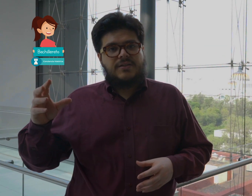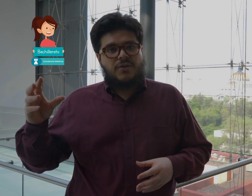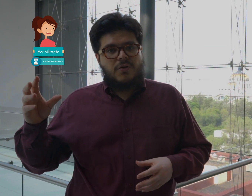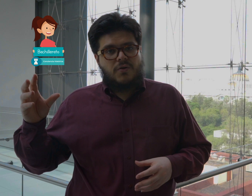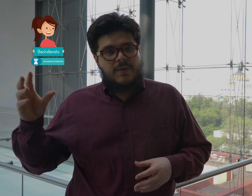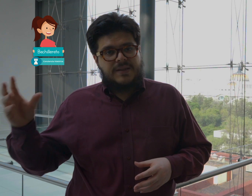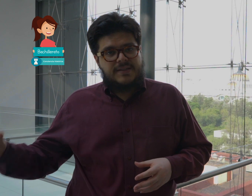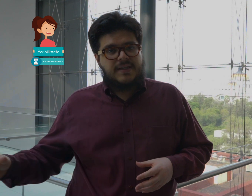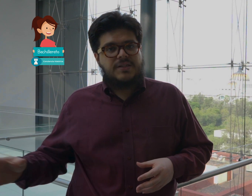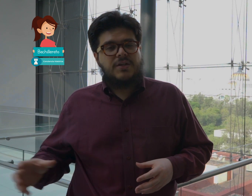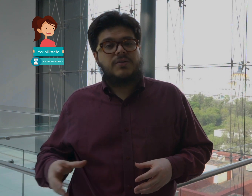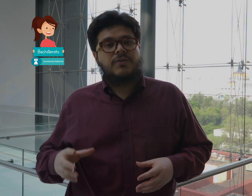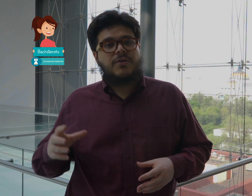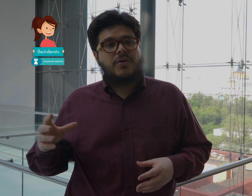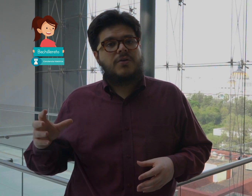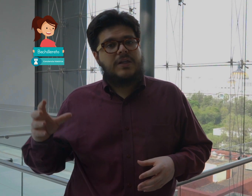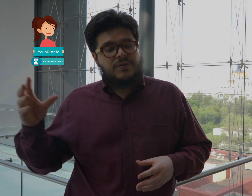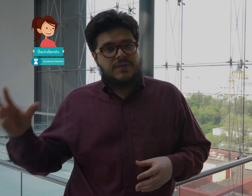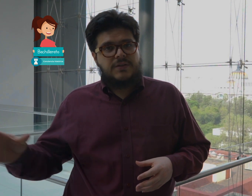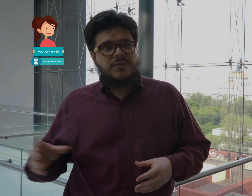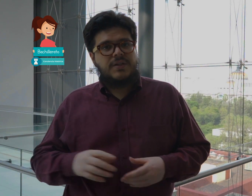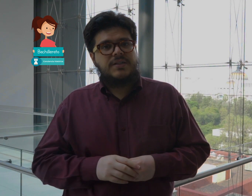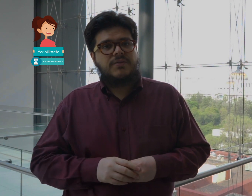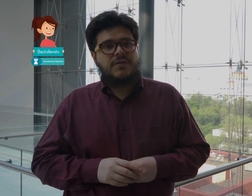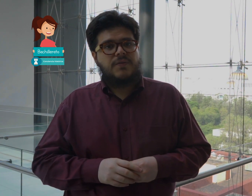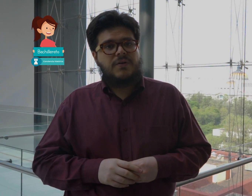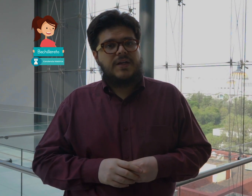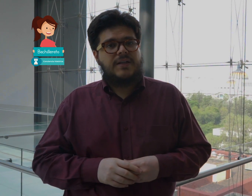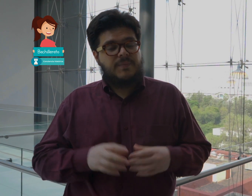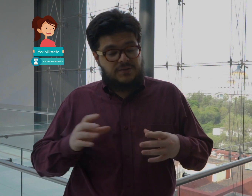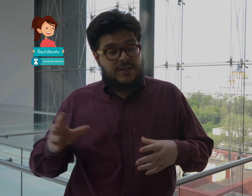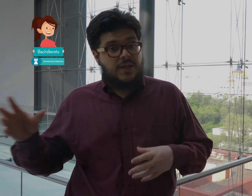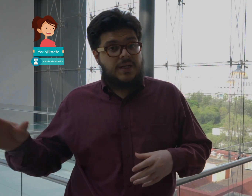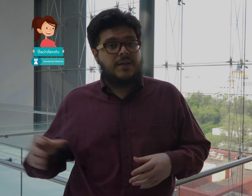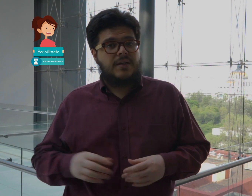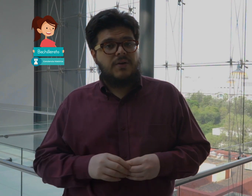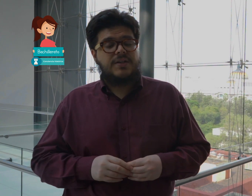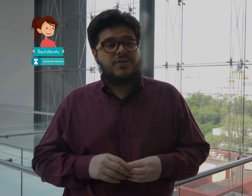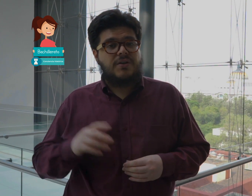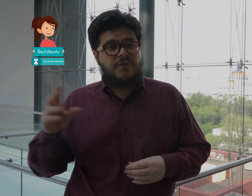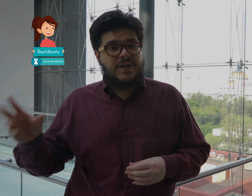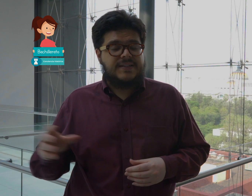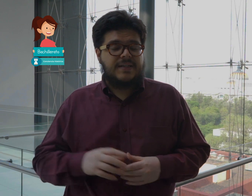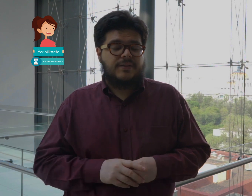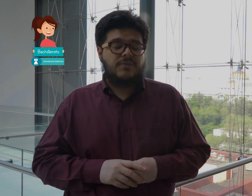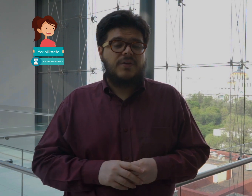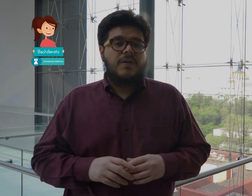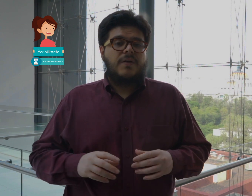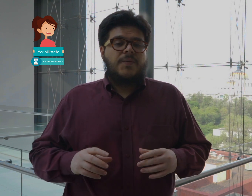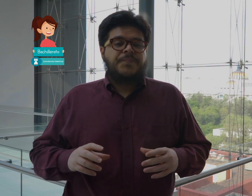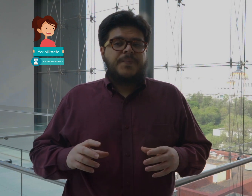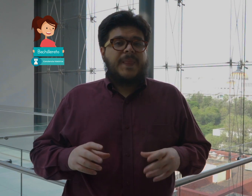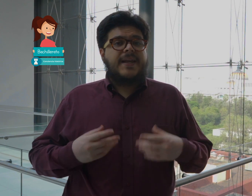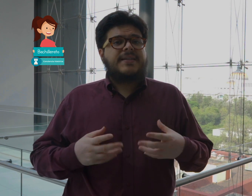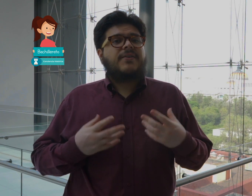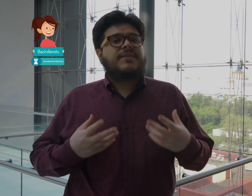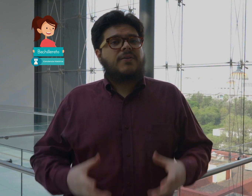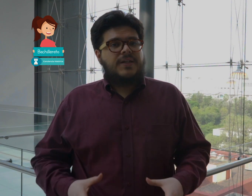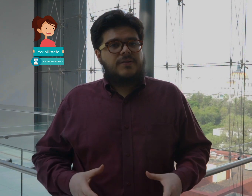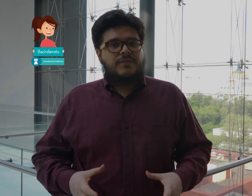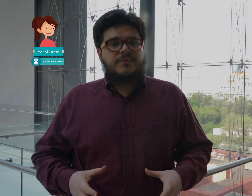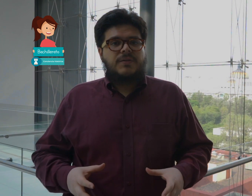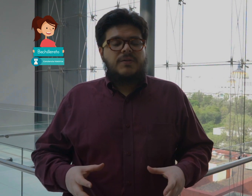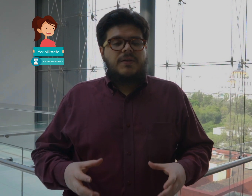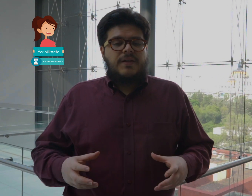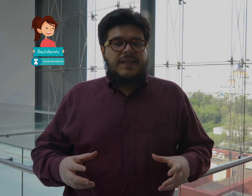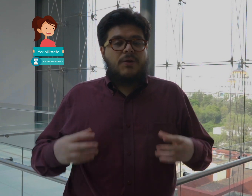que existió con la matanza de chinos en Torreón, de los 303 chinos que fueron, personas de origen chino que fueron asesinados. ¿Qué les quiero decir